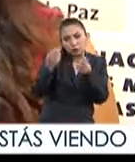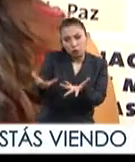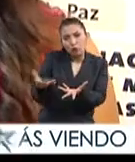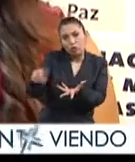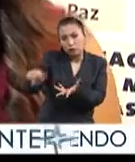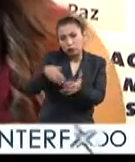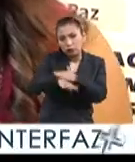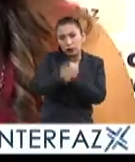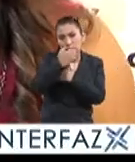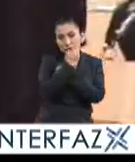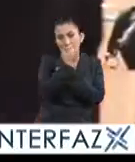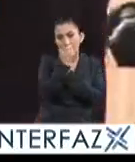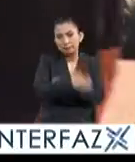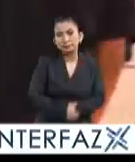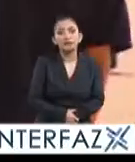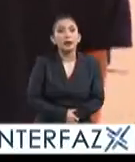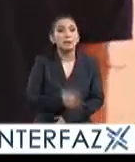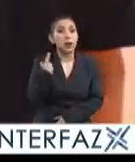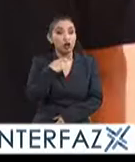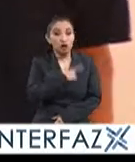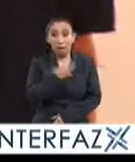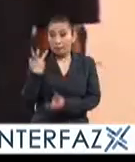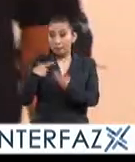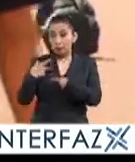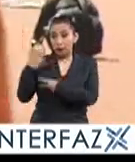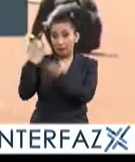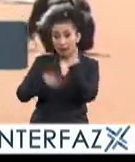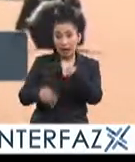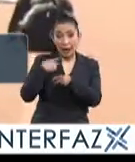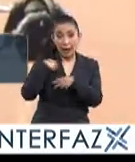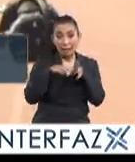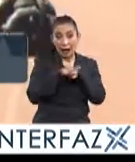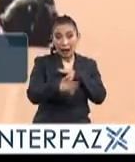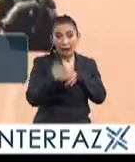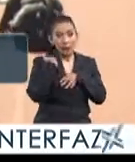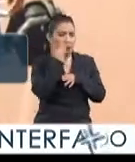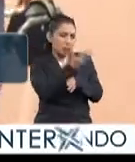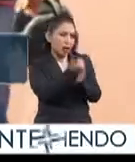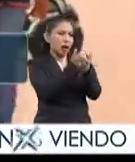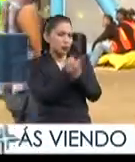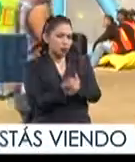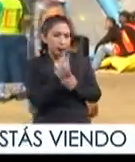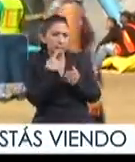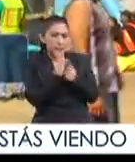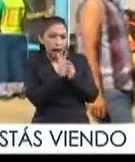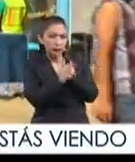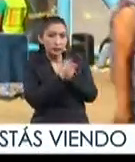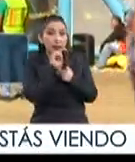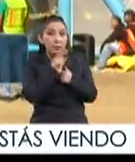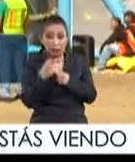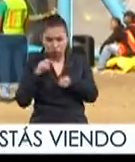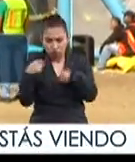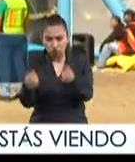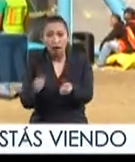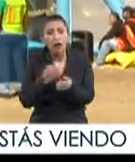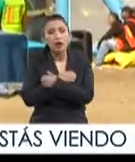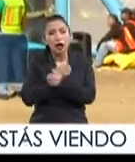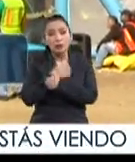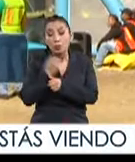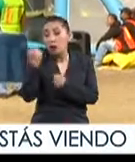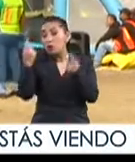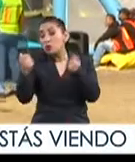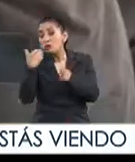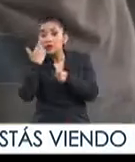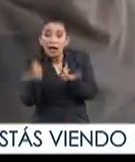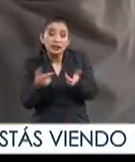darles acceso a este derecho. Pero no solo los migrantes que solicitan la condición de asilo se les brindará acceso a la educación, pues